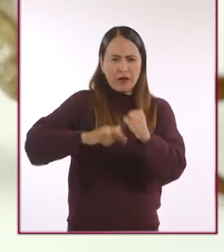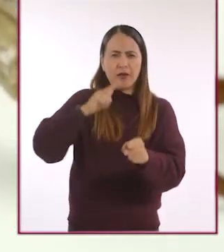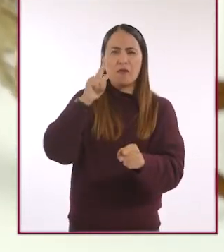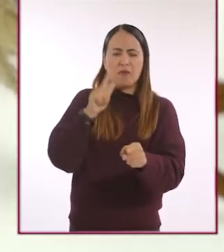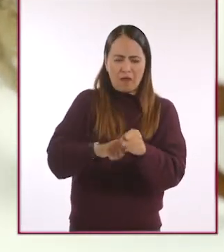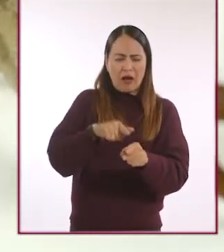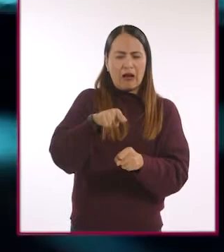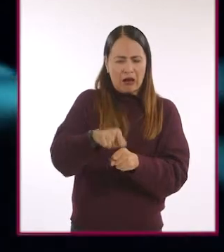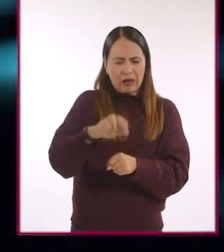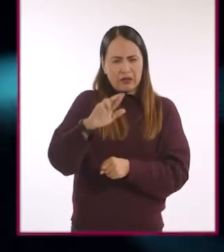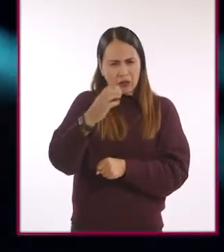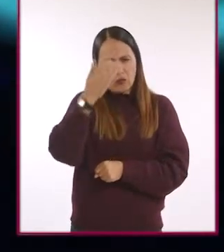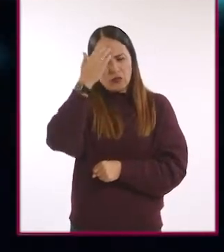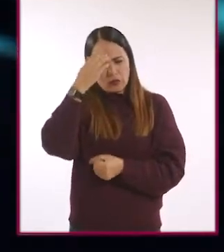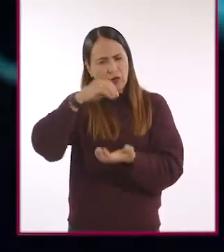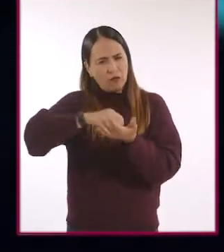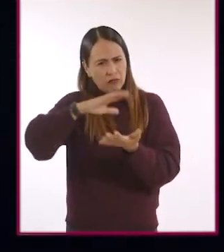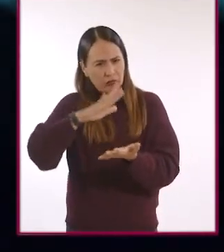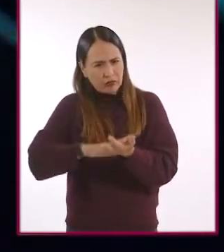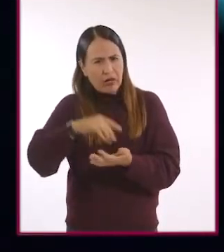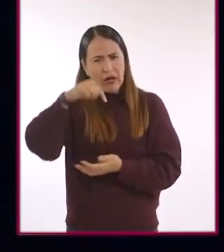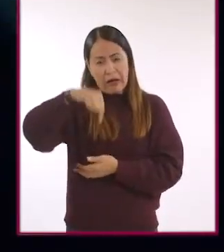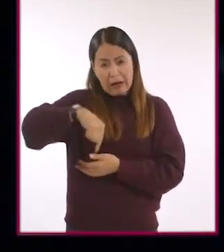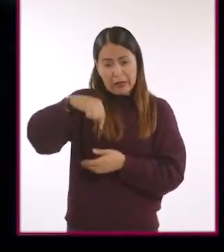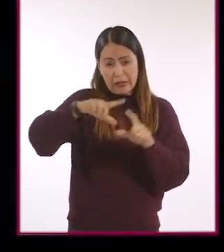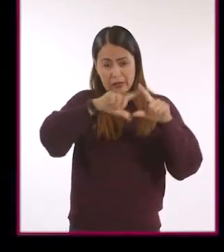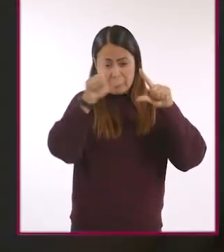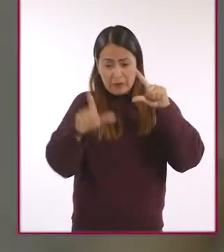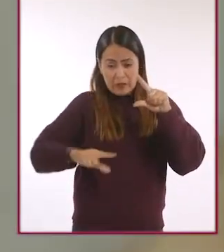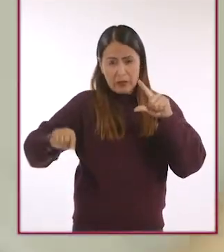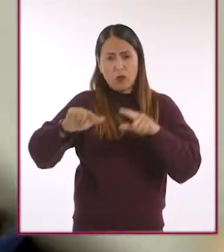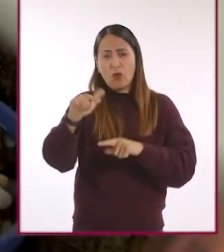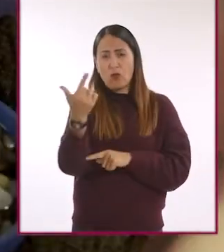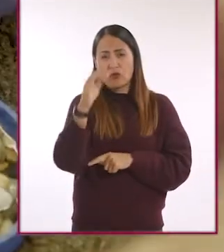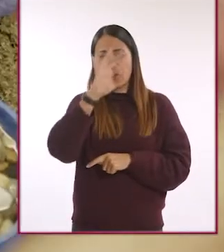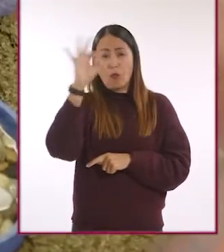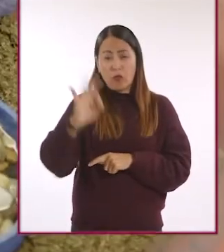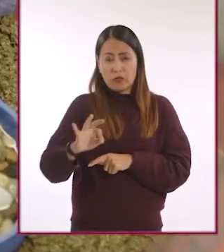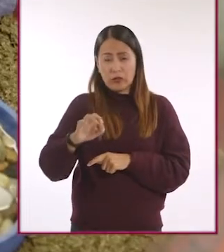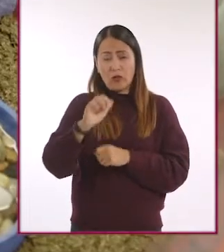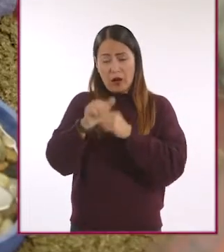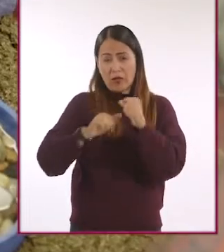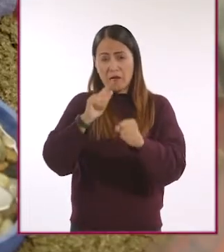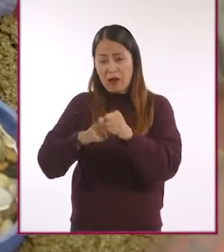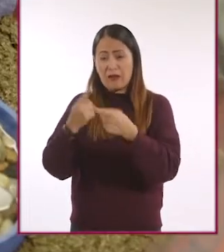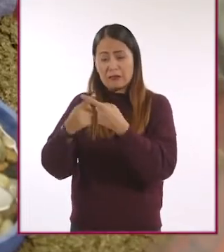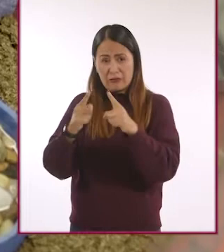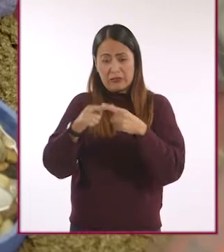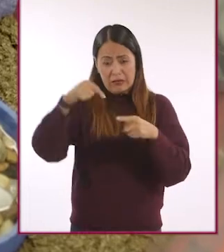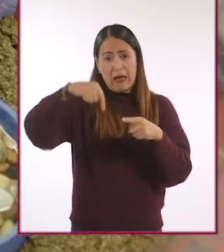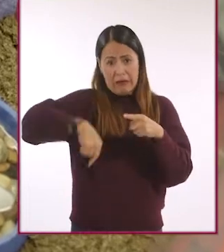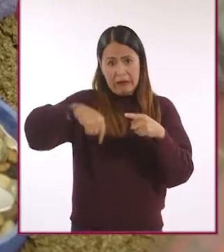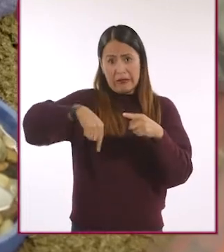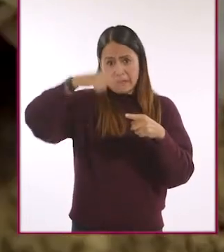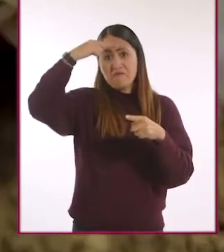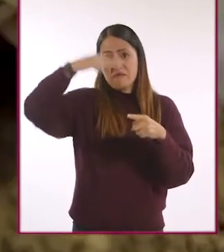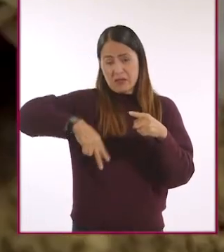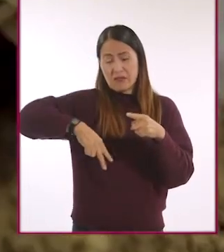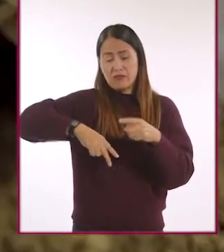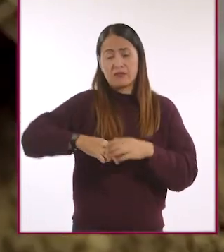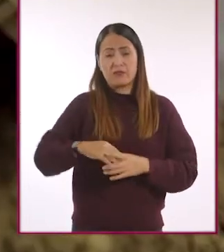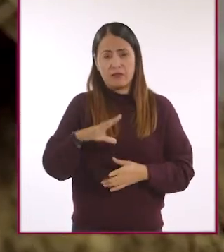registradas. Por lo tanto, México tiene cerca de 12% de la biodiversidad global de esos animales, de esos